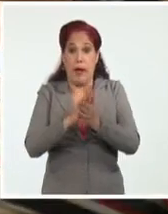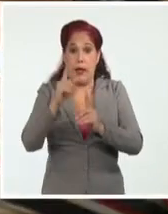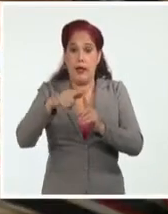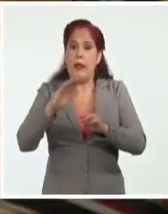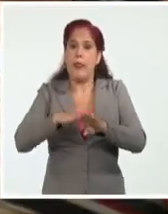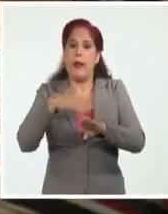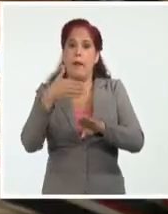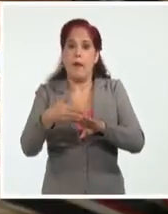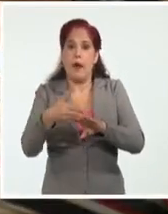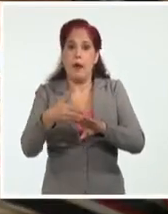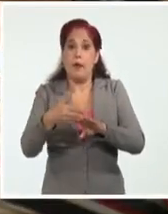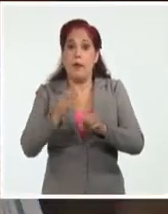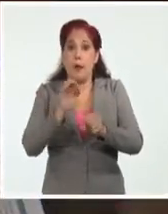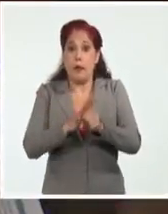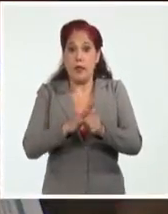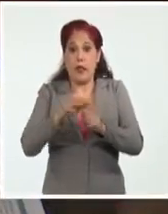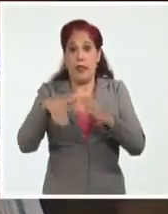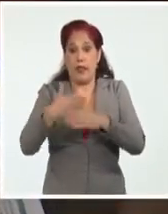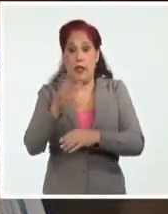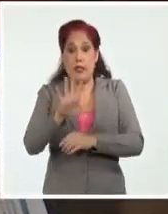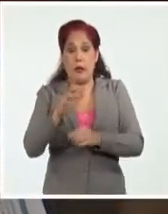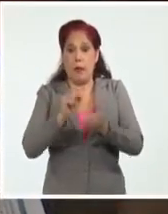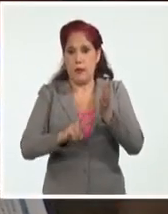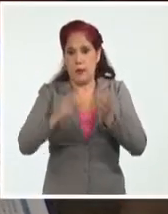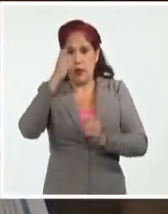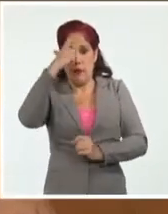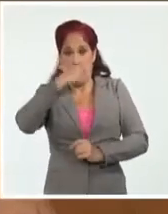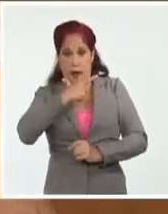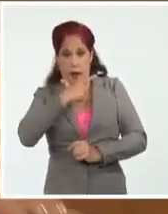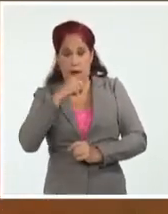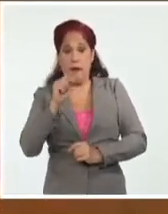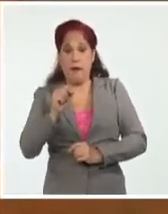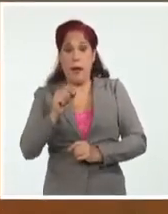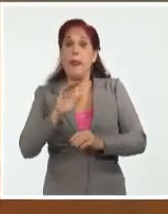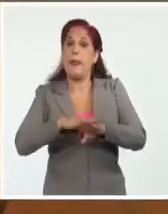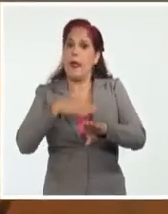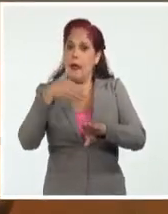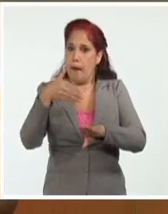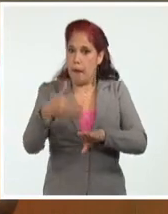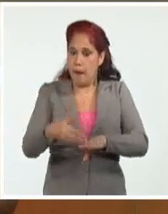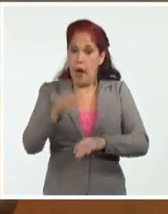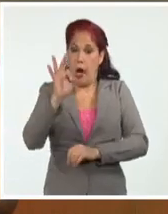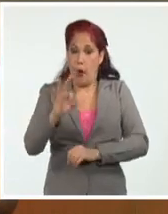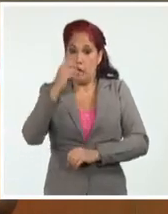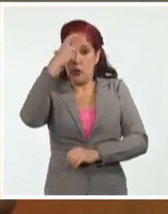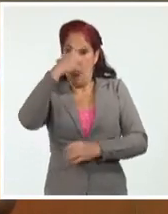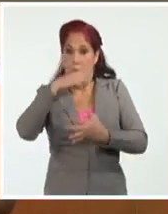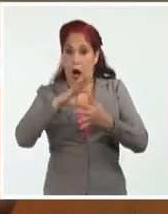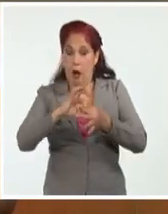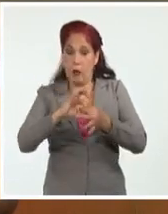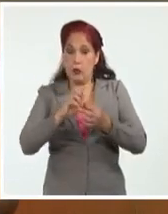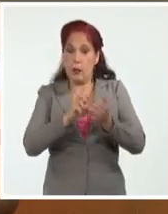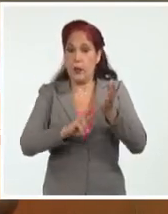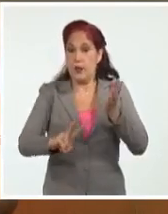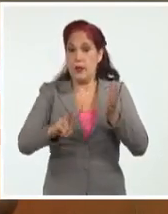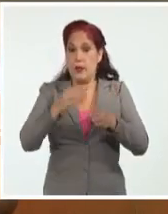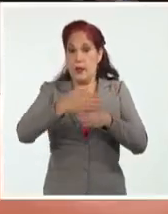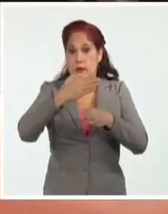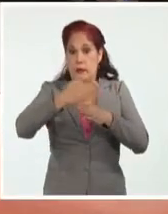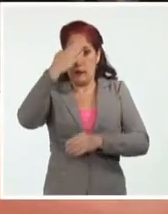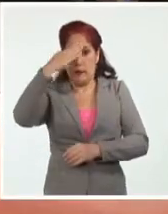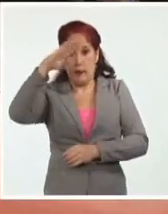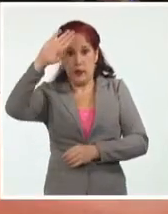incorporar gradualmente, a partir del día 5, la provincia Ciego de Ávila. Se incorporará a partir del 8 de agosto la provincia Santiago de